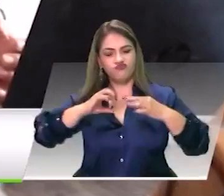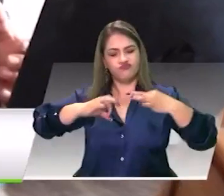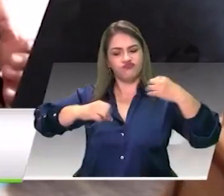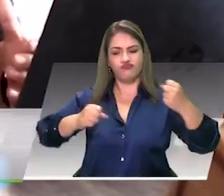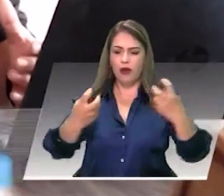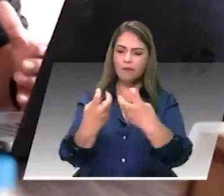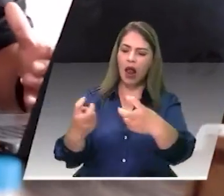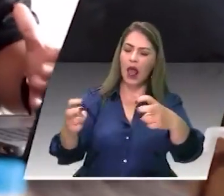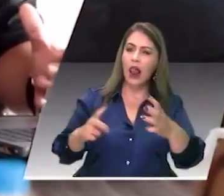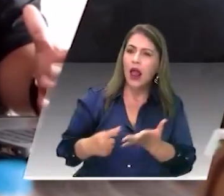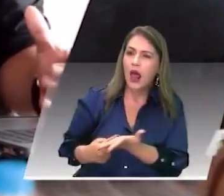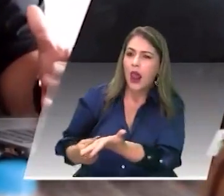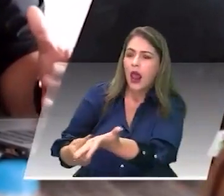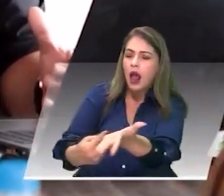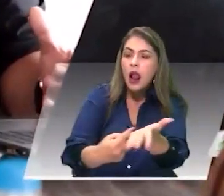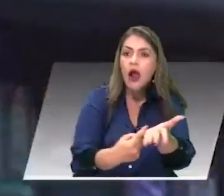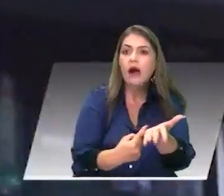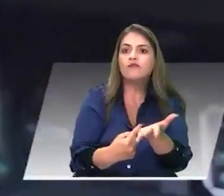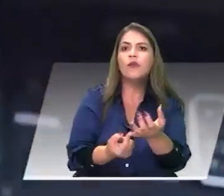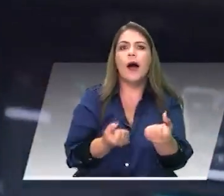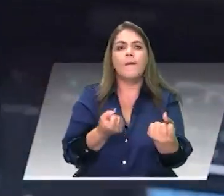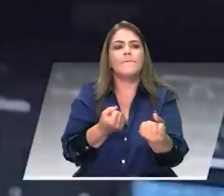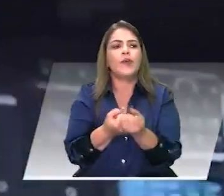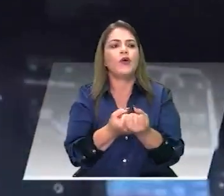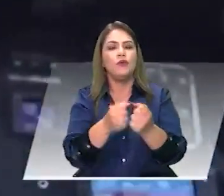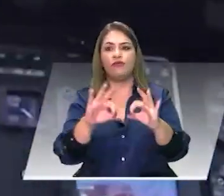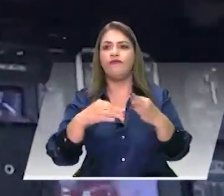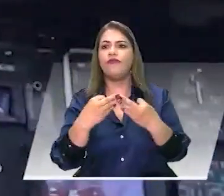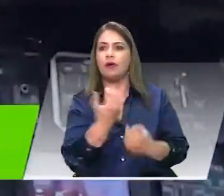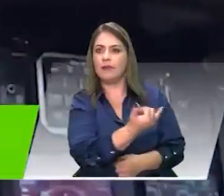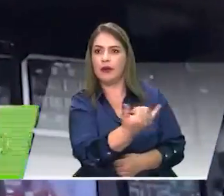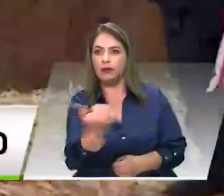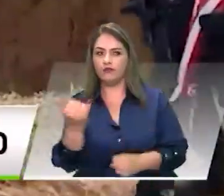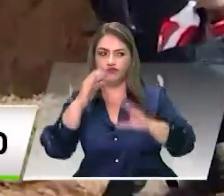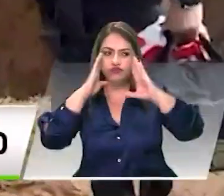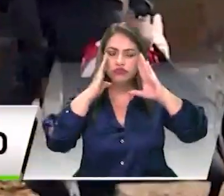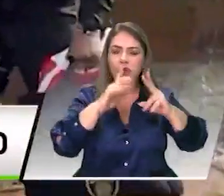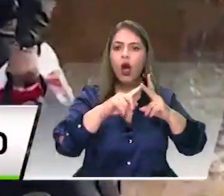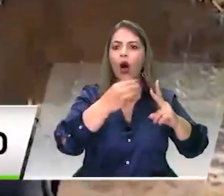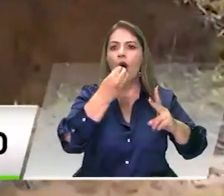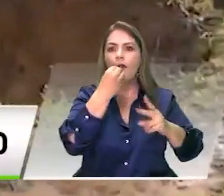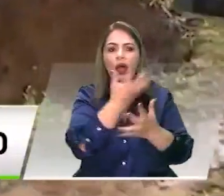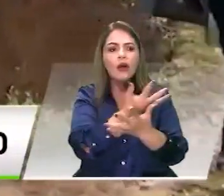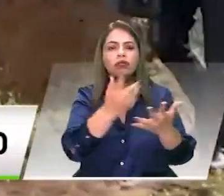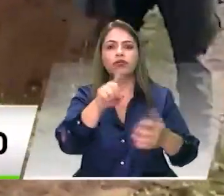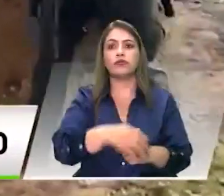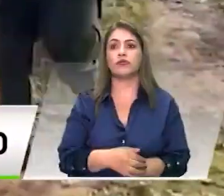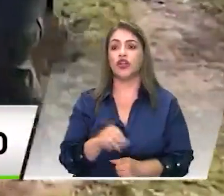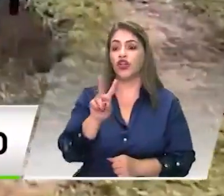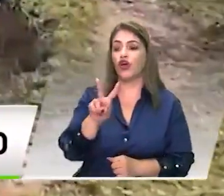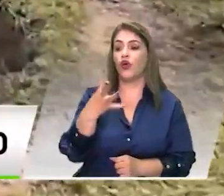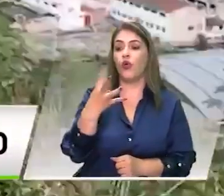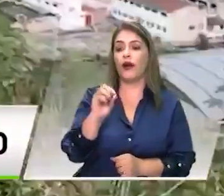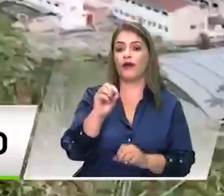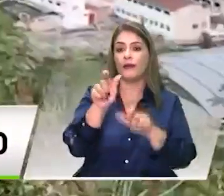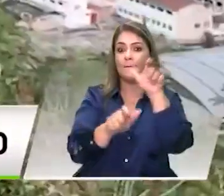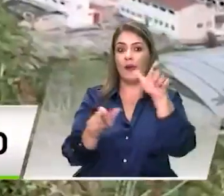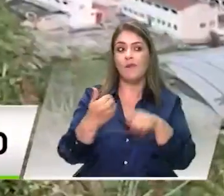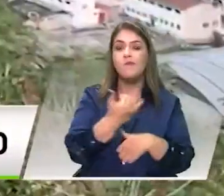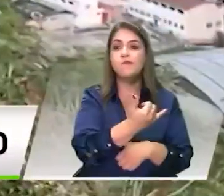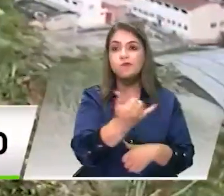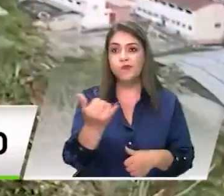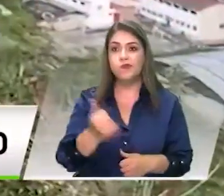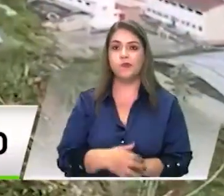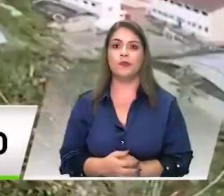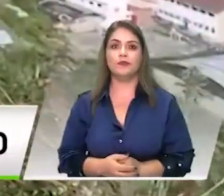un apoyo en materia humanitaria, consistente en atención alimentaria para las 240 personas que llegaron al casco urbano de Briceño